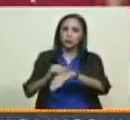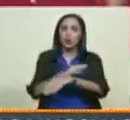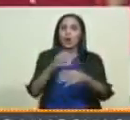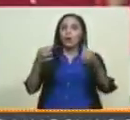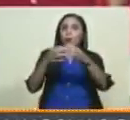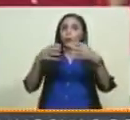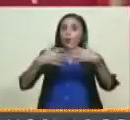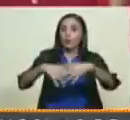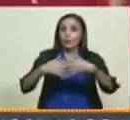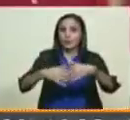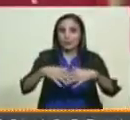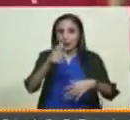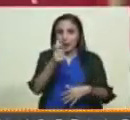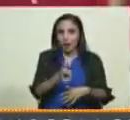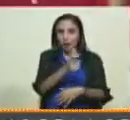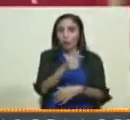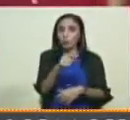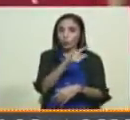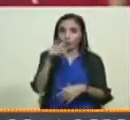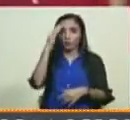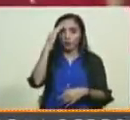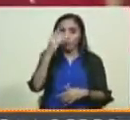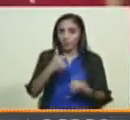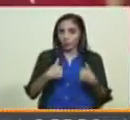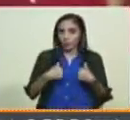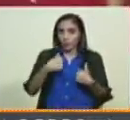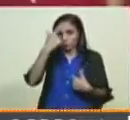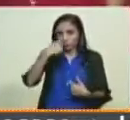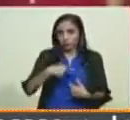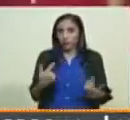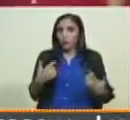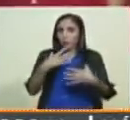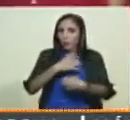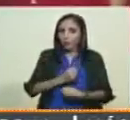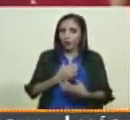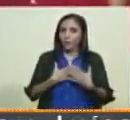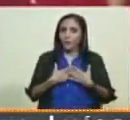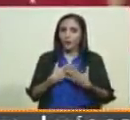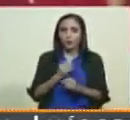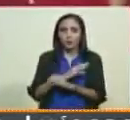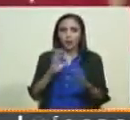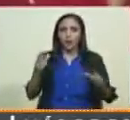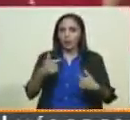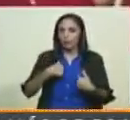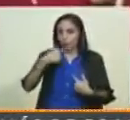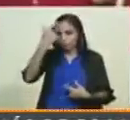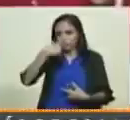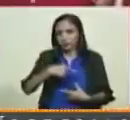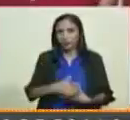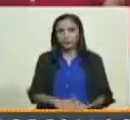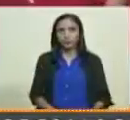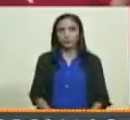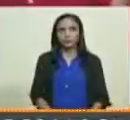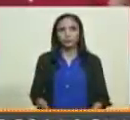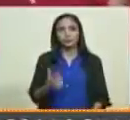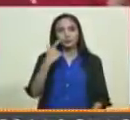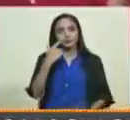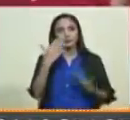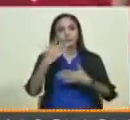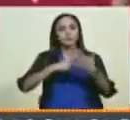empresarial. Ustedes saben quién soy yo y pueden confiar en mí. Tengo aquí el plan de la